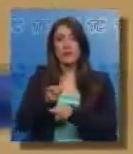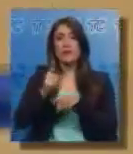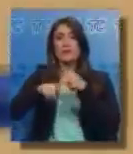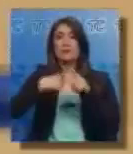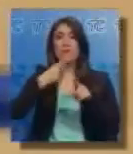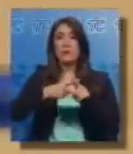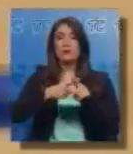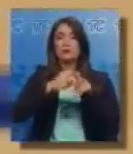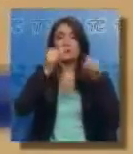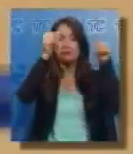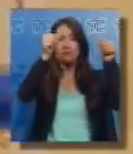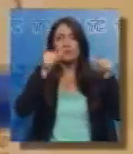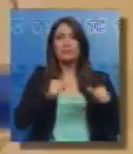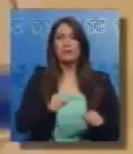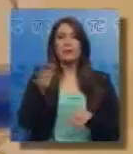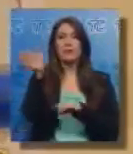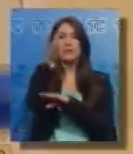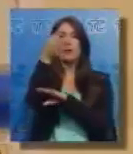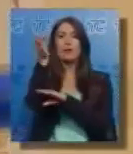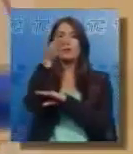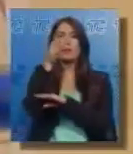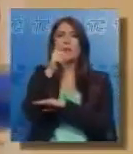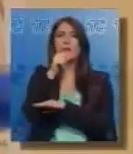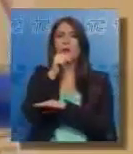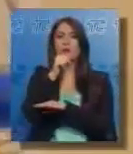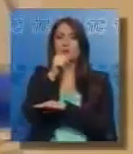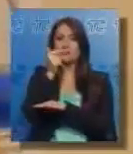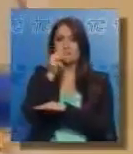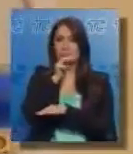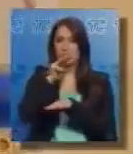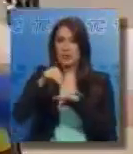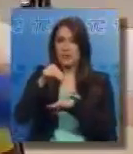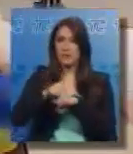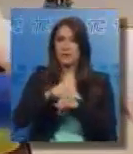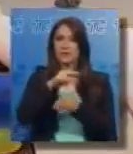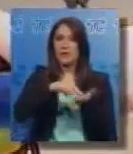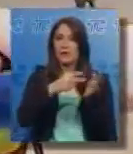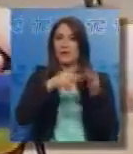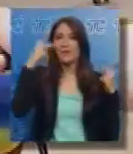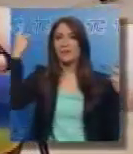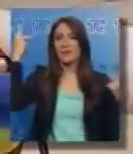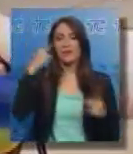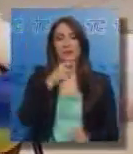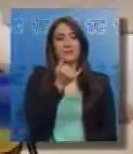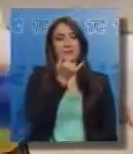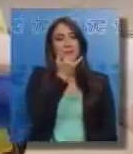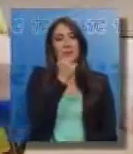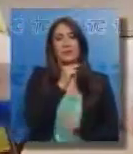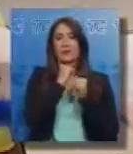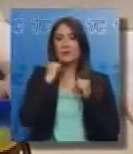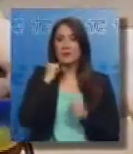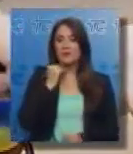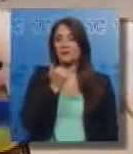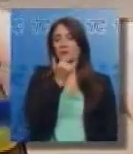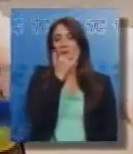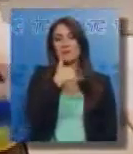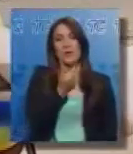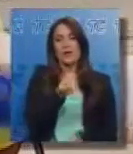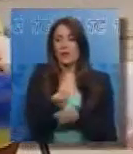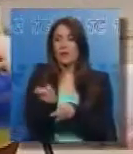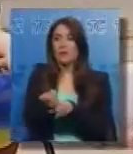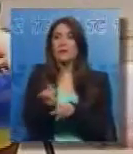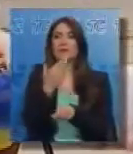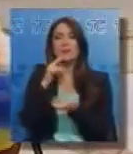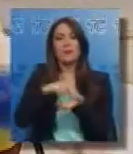afiches del Papa Francisco con la bandera de Manabí. Comenzó a hacer proselitismo político, que señores, ustedes saben que la Manga del Cura